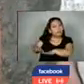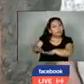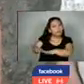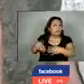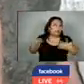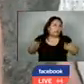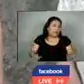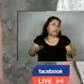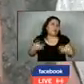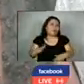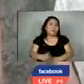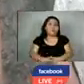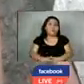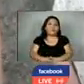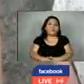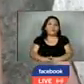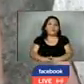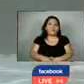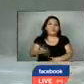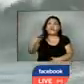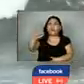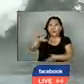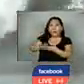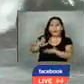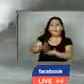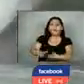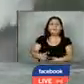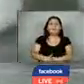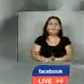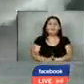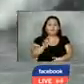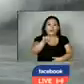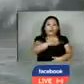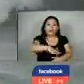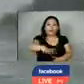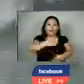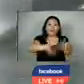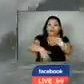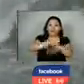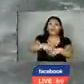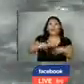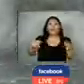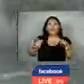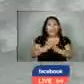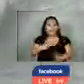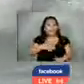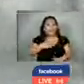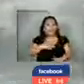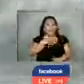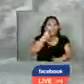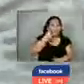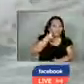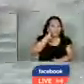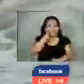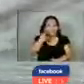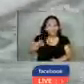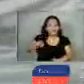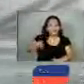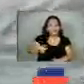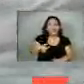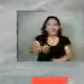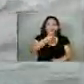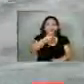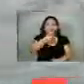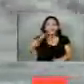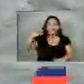han tenido mayor consumo. El lugar también contará con un fuerte dispositivo de seguridad. Este es un